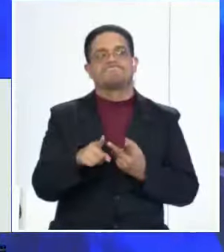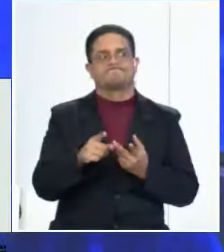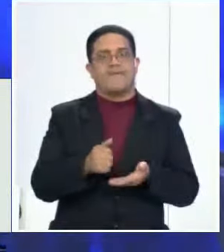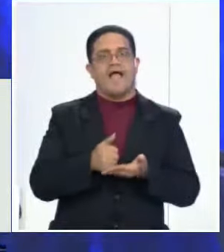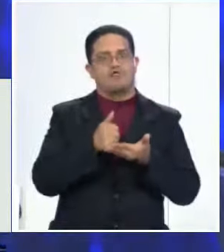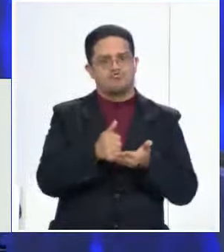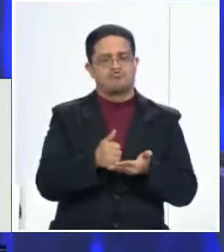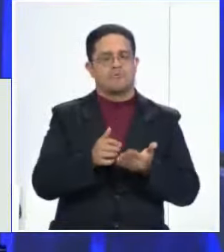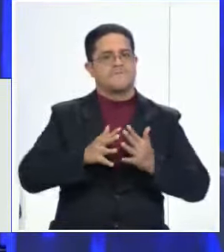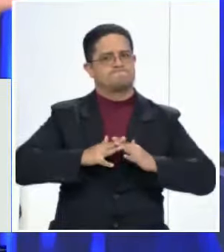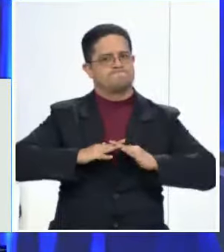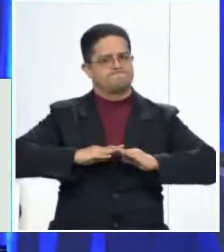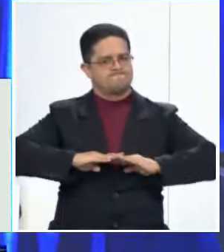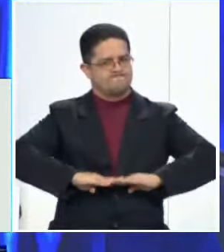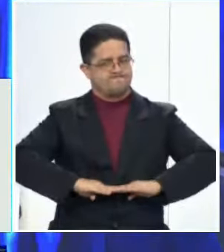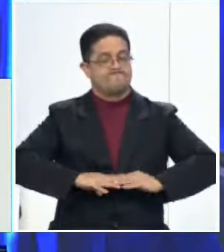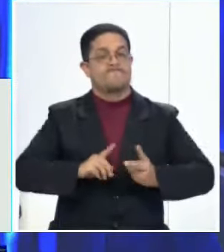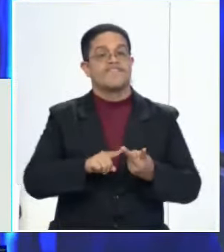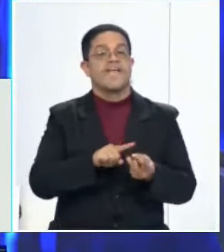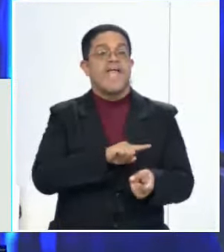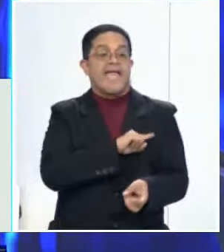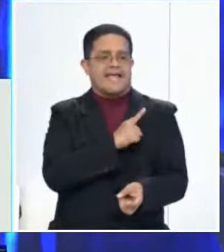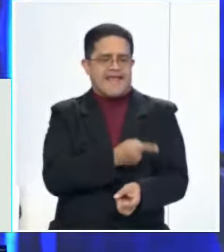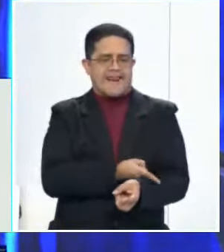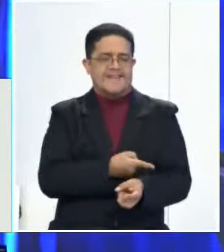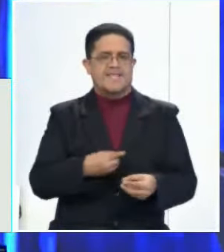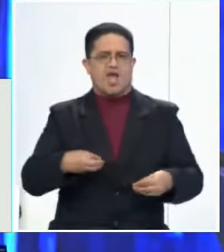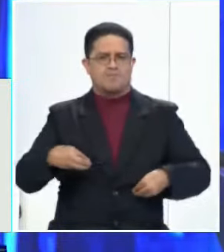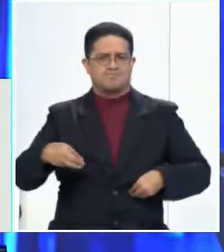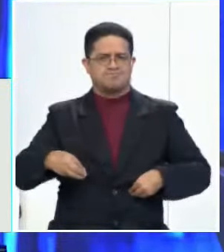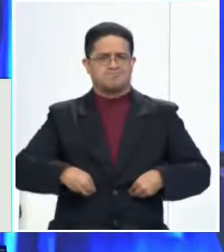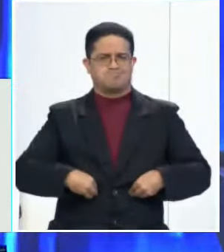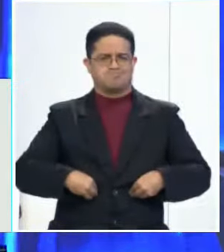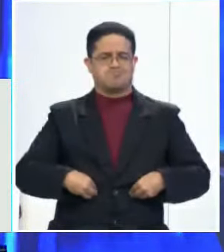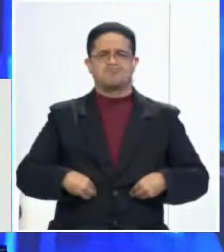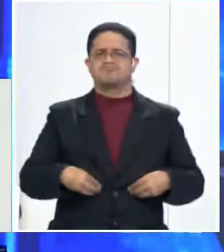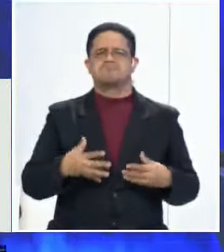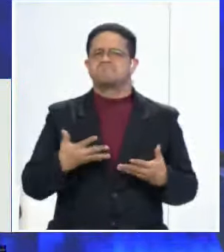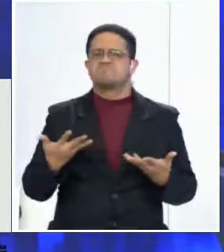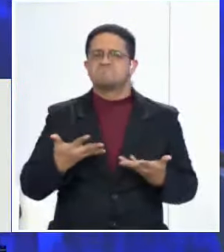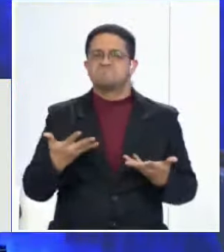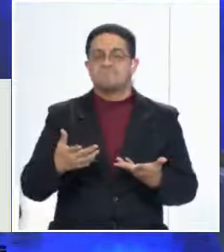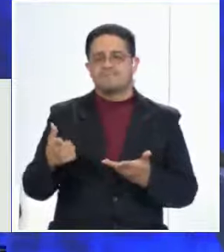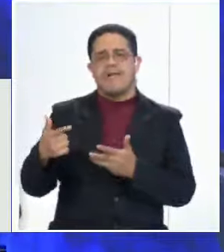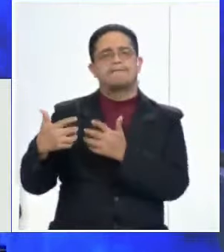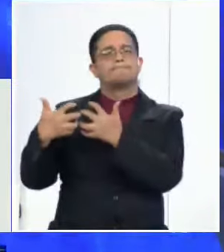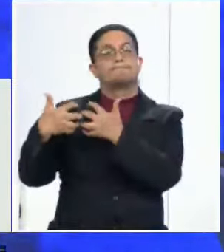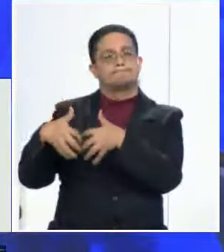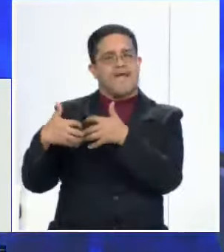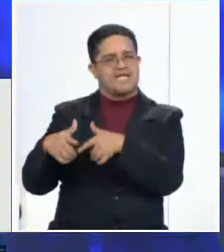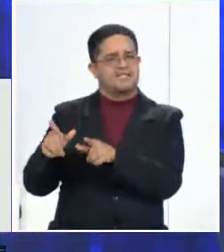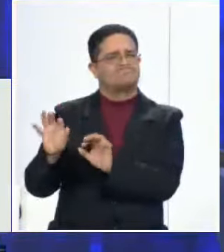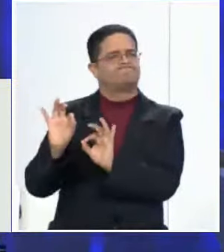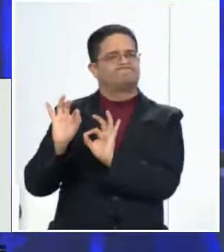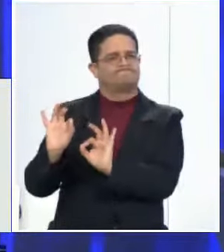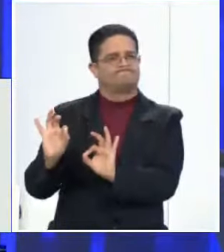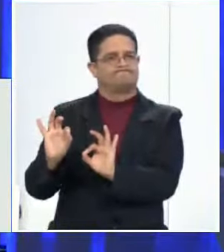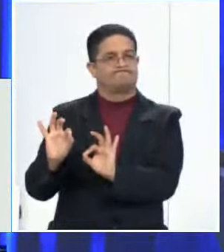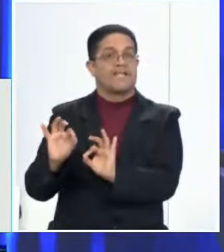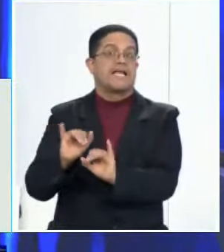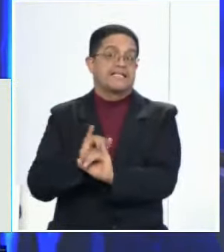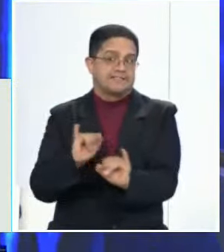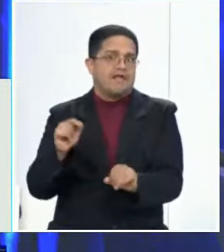pélvico, energía electromagnética focalizada, que son unas máquinas muy, muy actualizadas que incluso están